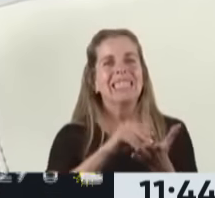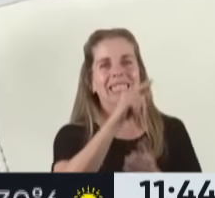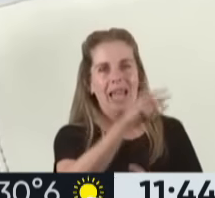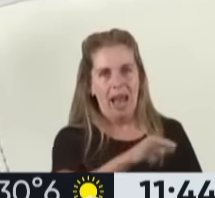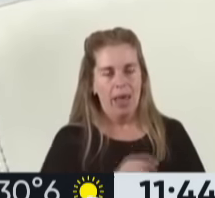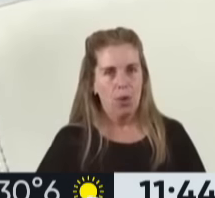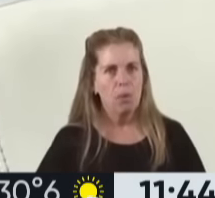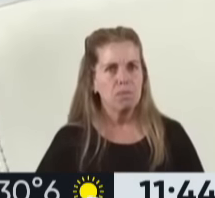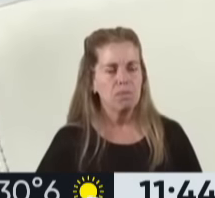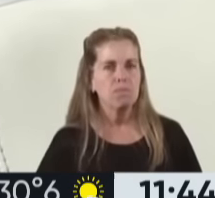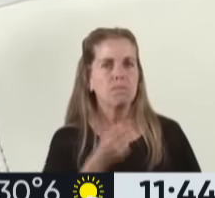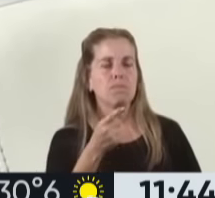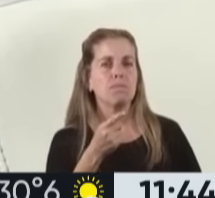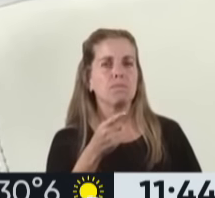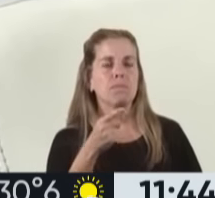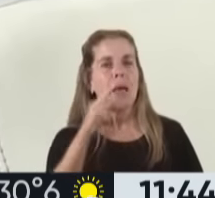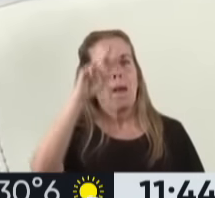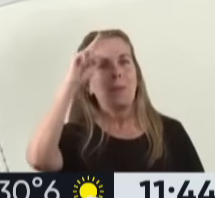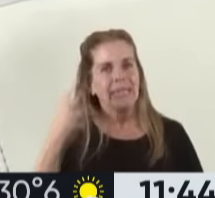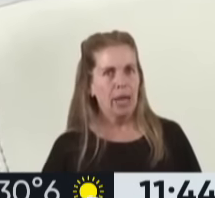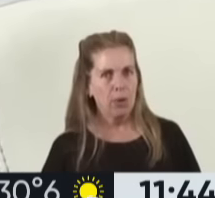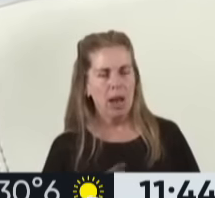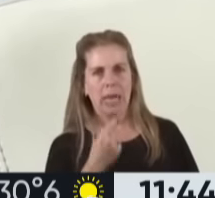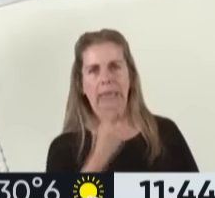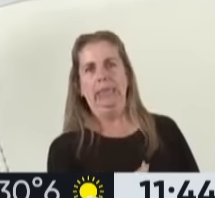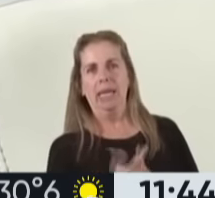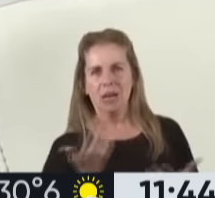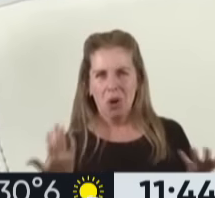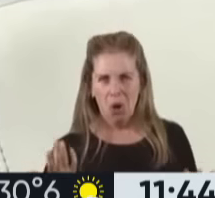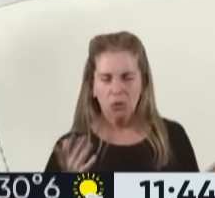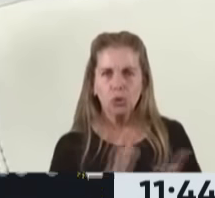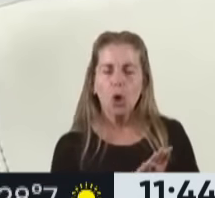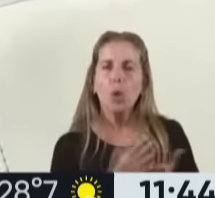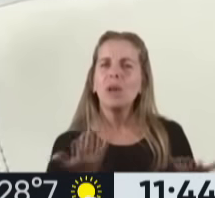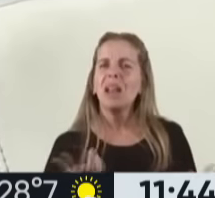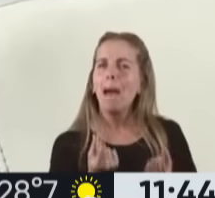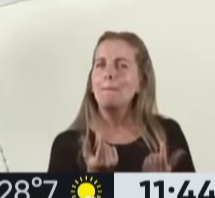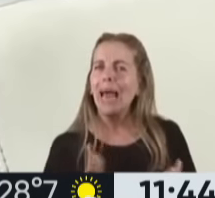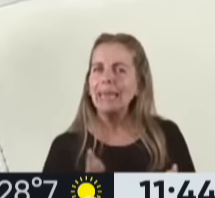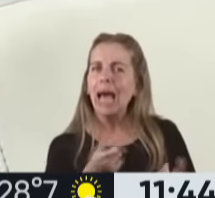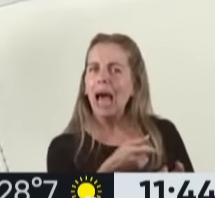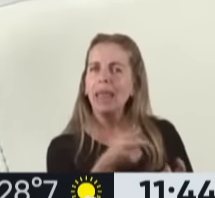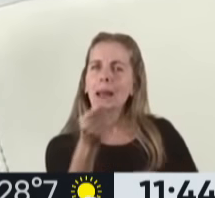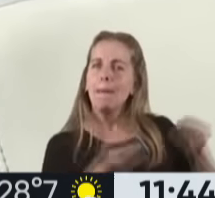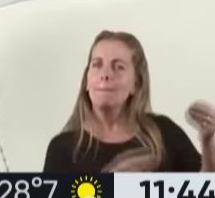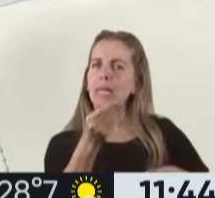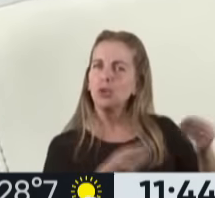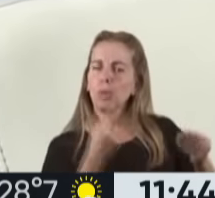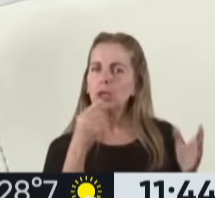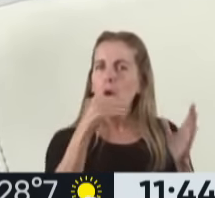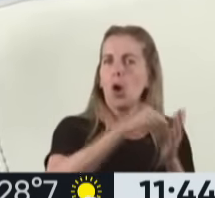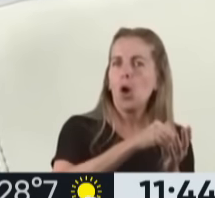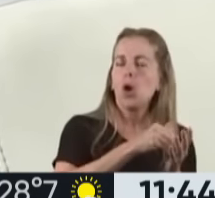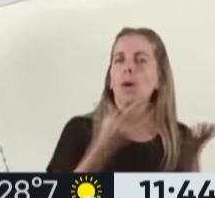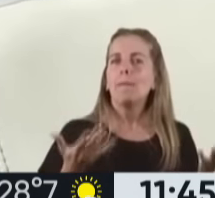una queja de Villarruel al respecto de los fondos que estaban incluidos en el presupuesto para la Cámara Alta. Quería saber si se va a hacer